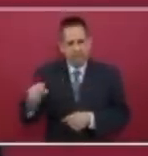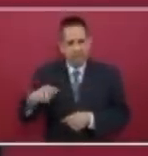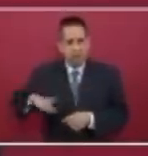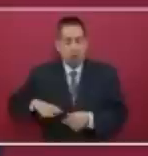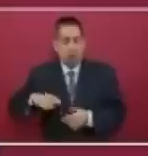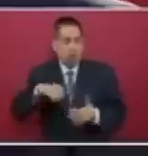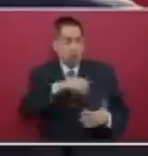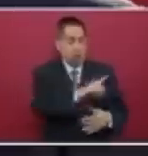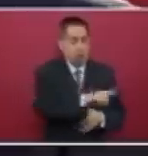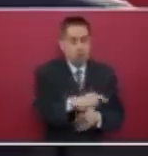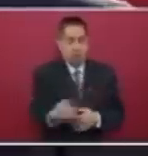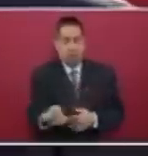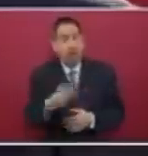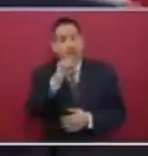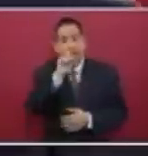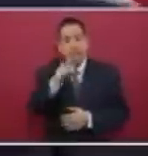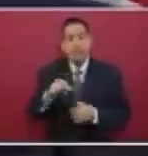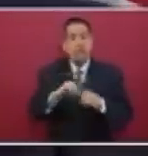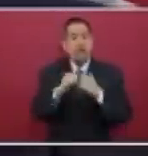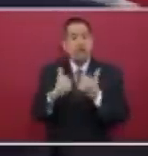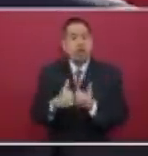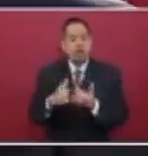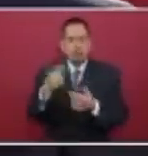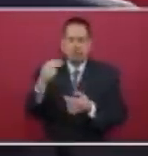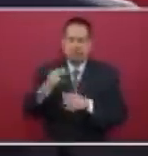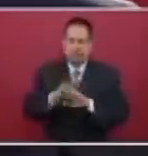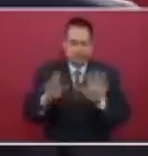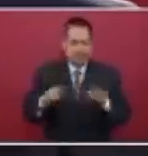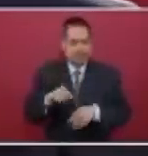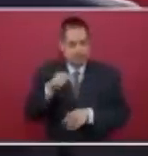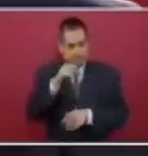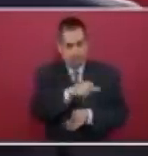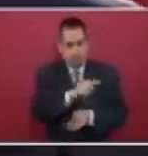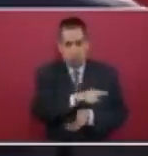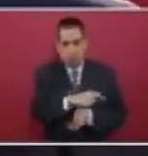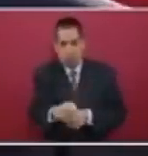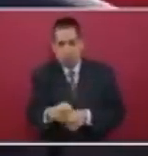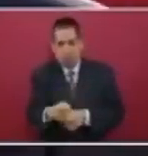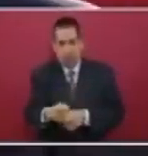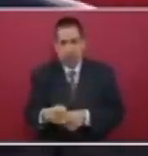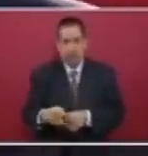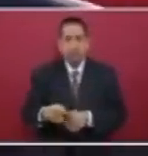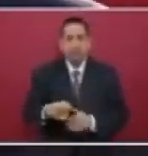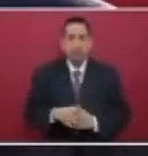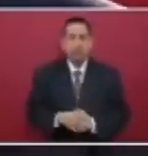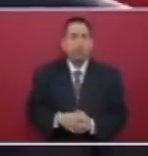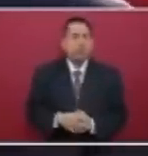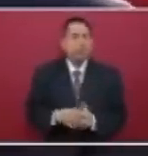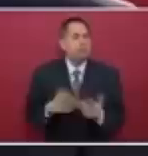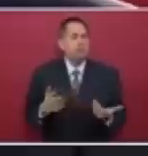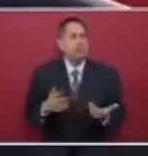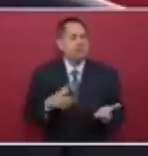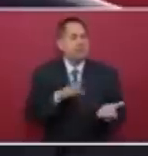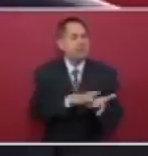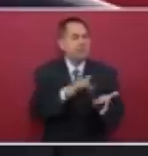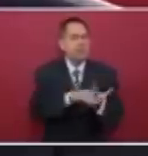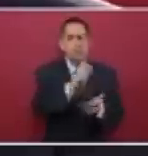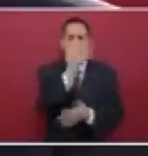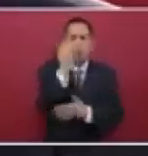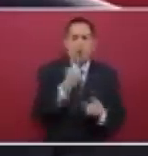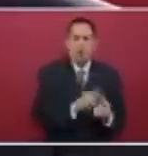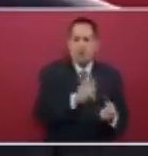la misma organización pues que no la voy a mencionar este impulsa lo de las